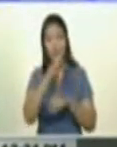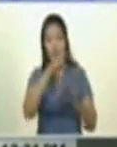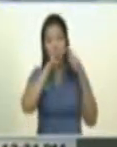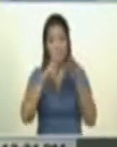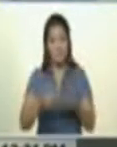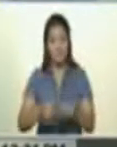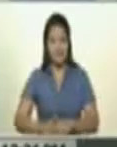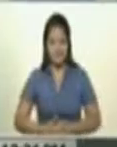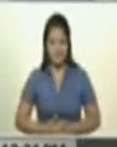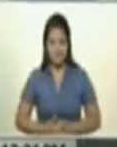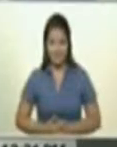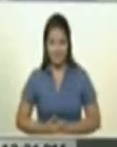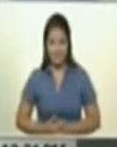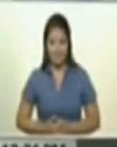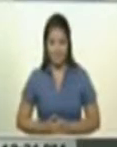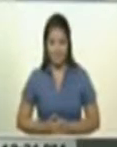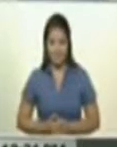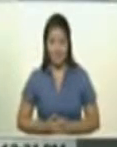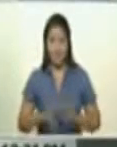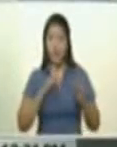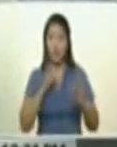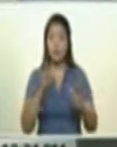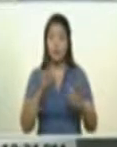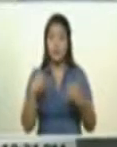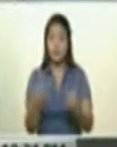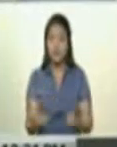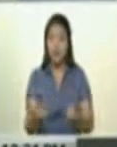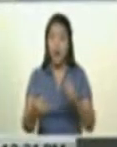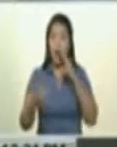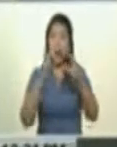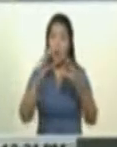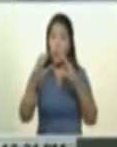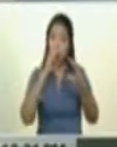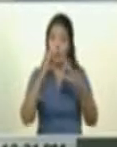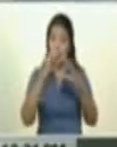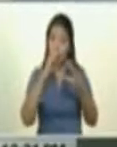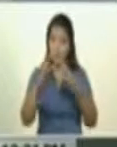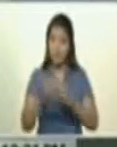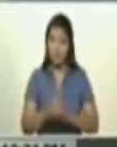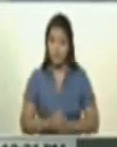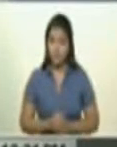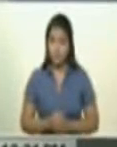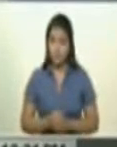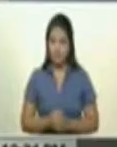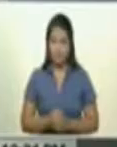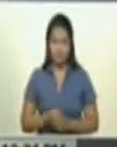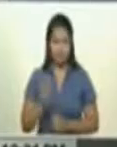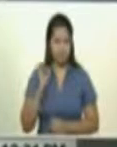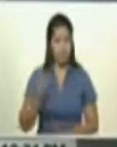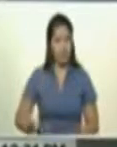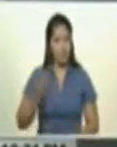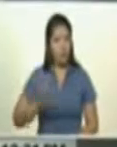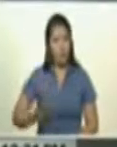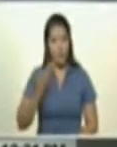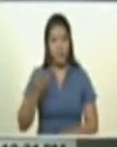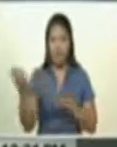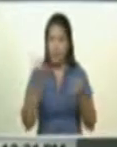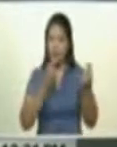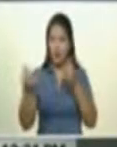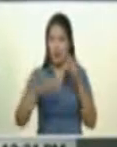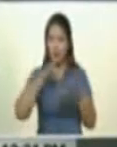cifra. De acuerdo a los resultados obtenidos en telecomunicaciones, el sector se posiciona como uno de los más importantes para la